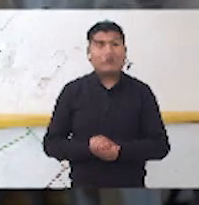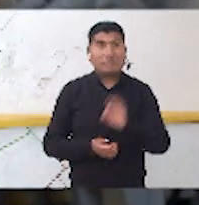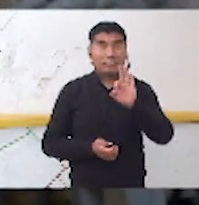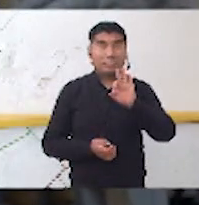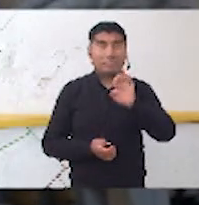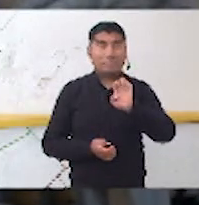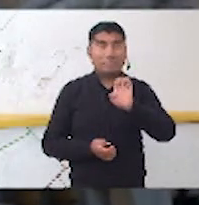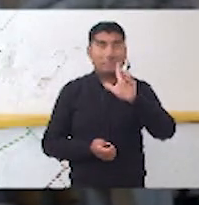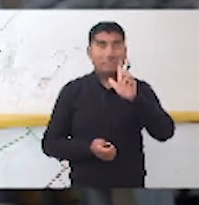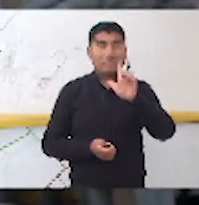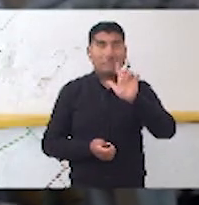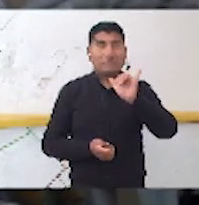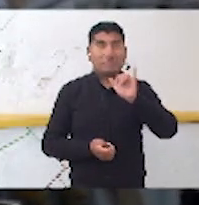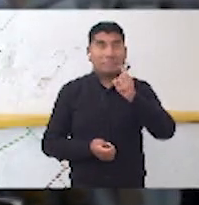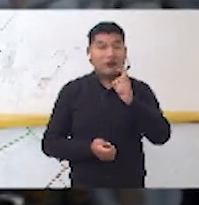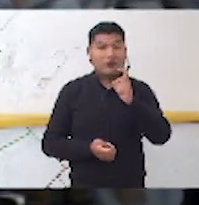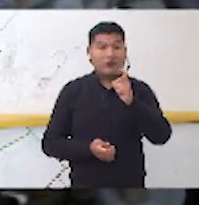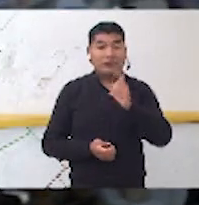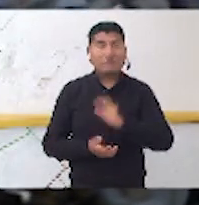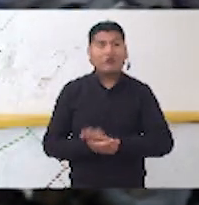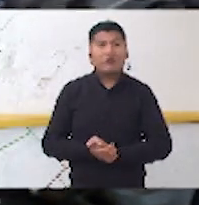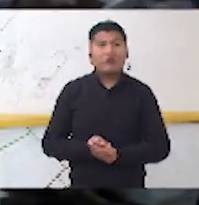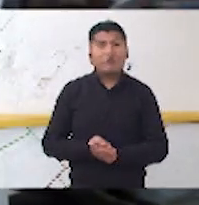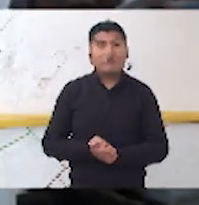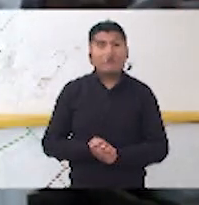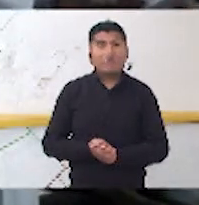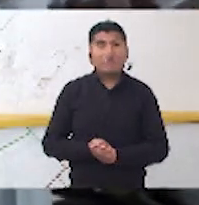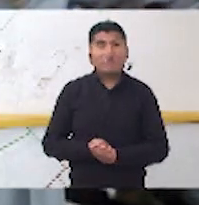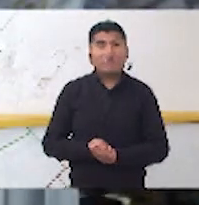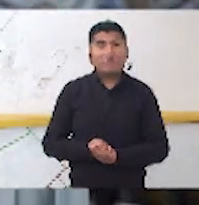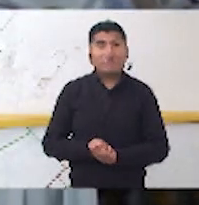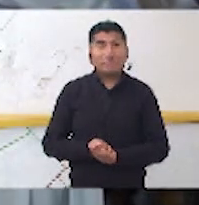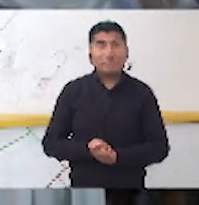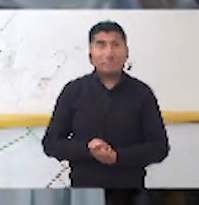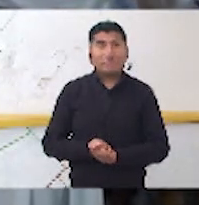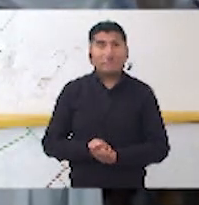Félix Oliver Ramírez Gutiérrez,